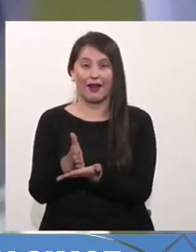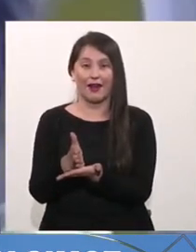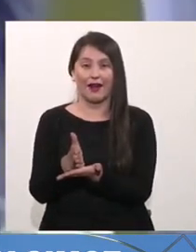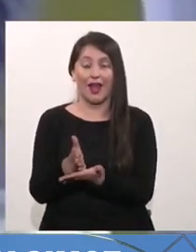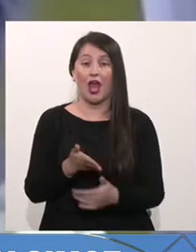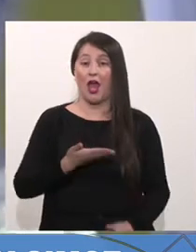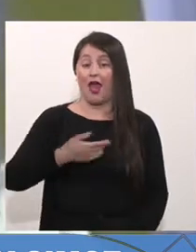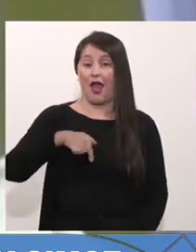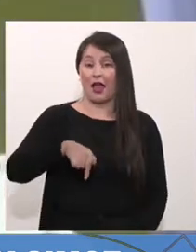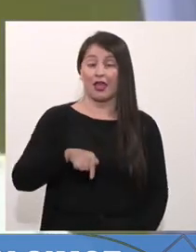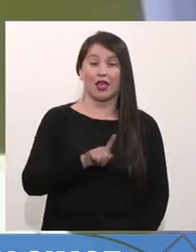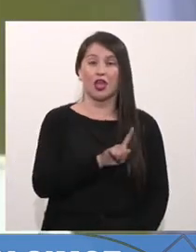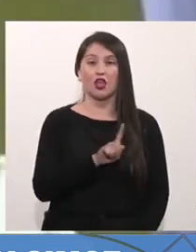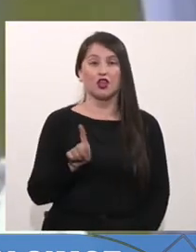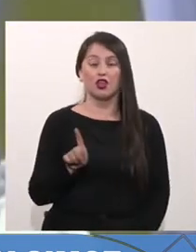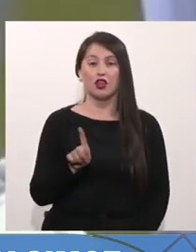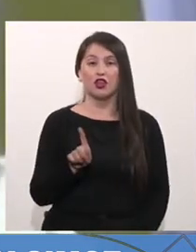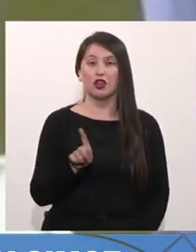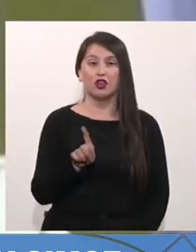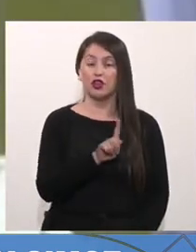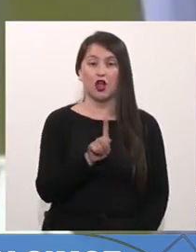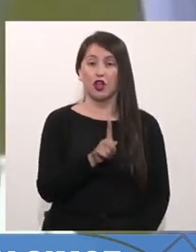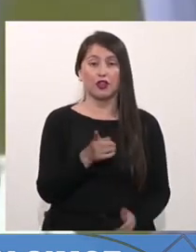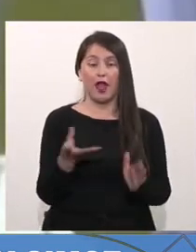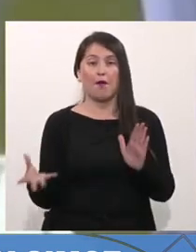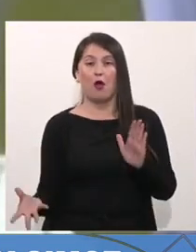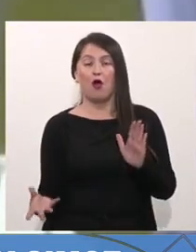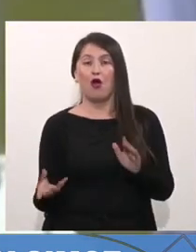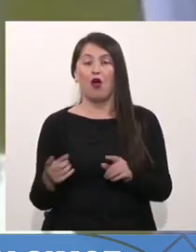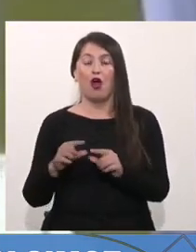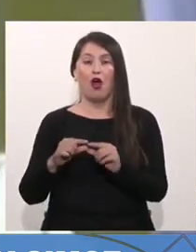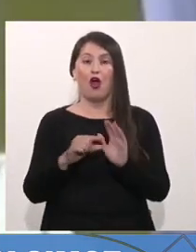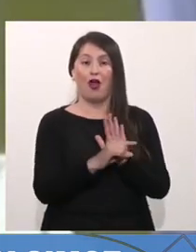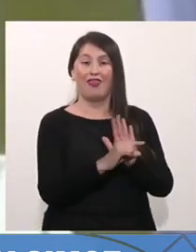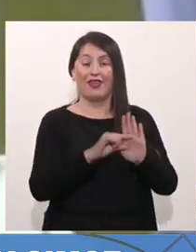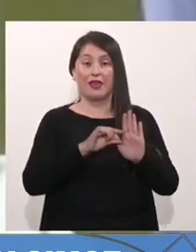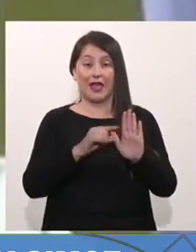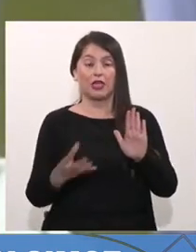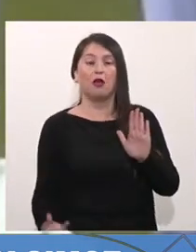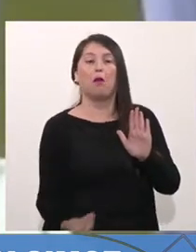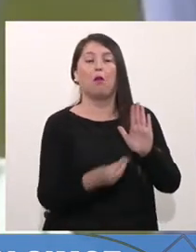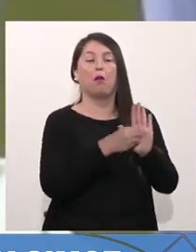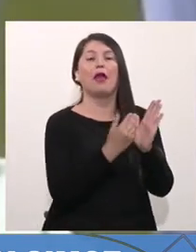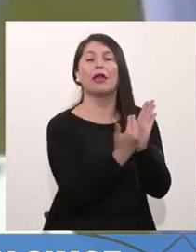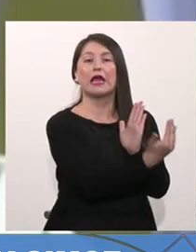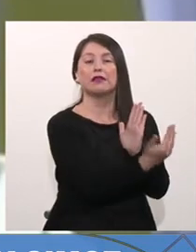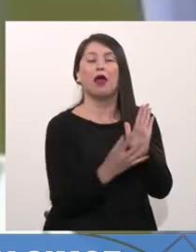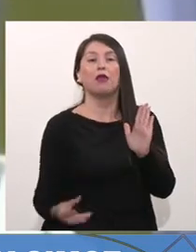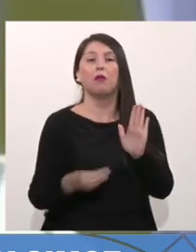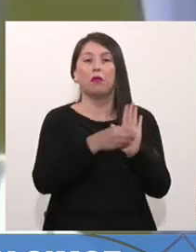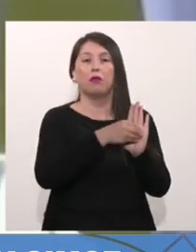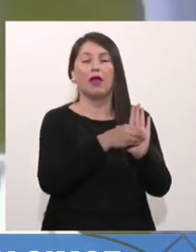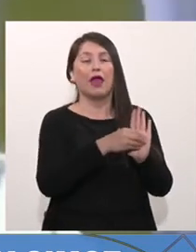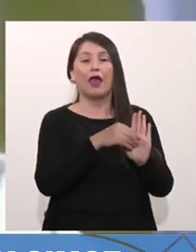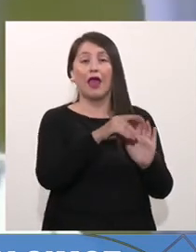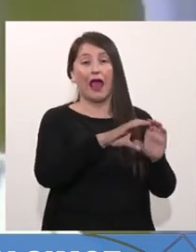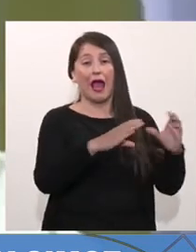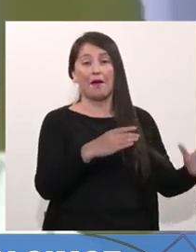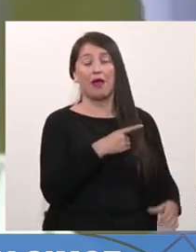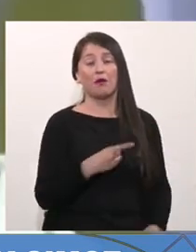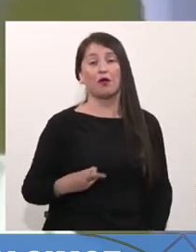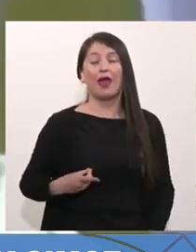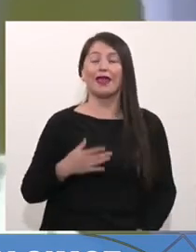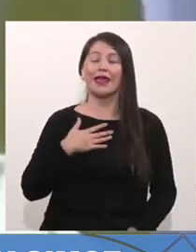nosotros no estamos reponiendo la indicación de la Cámara de Diputados, que era en un sentido distinto. Quiero agradecer